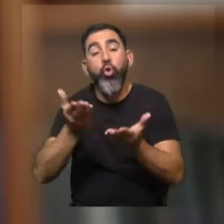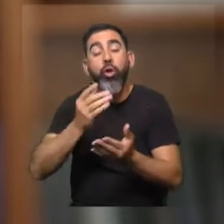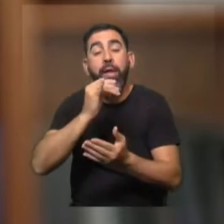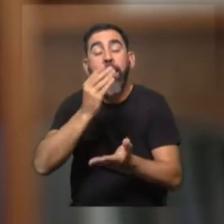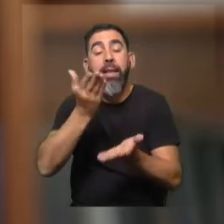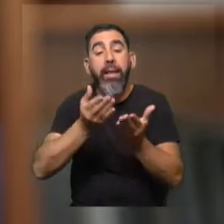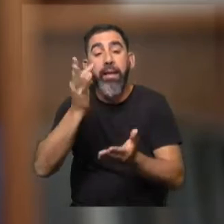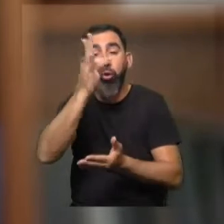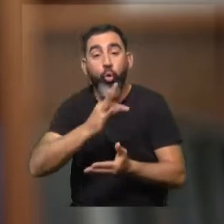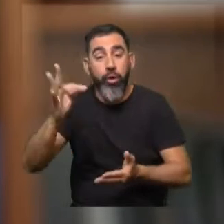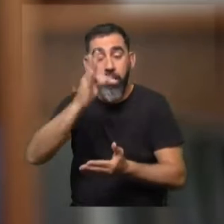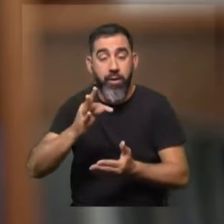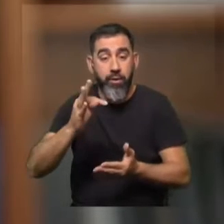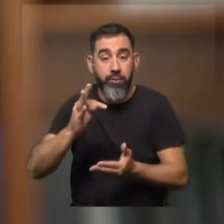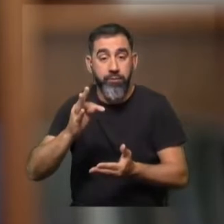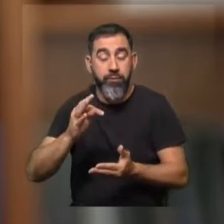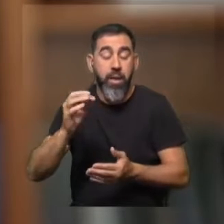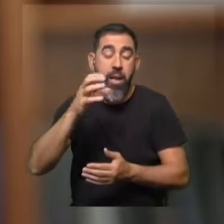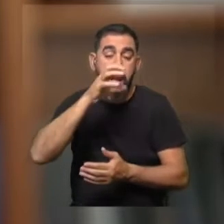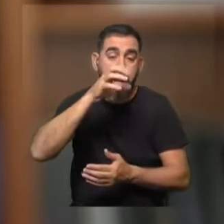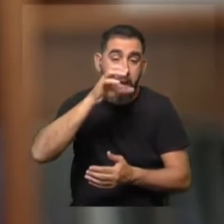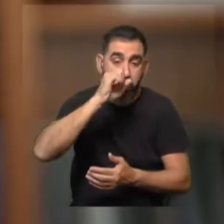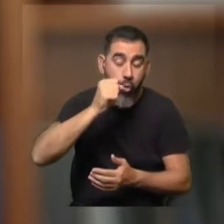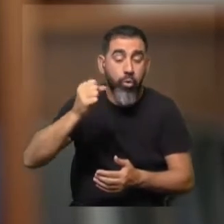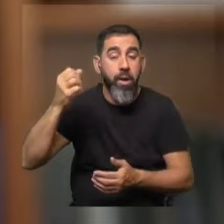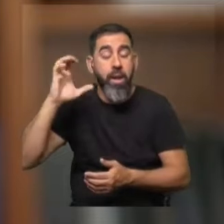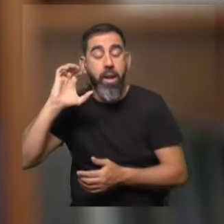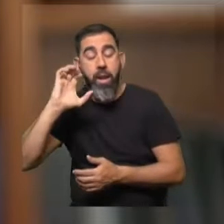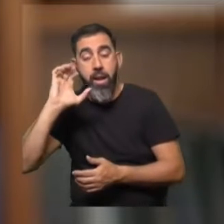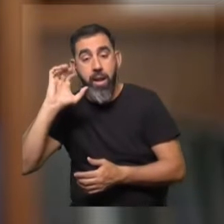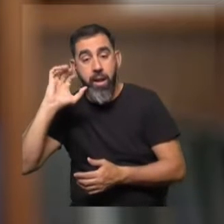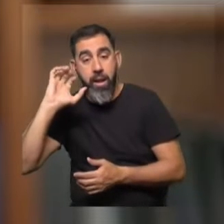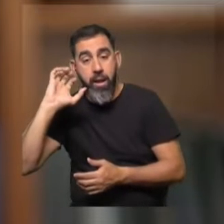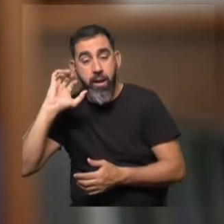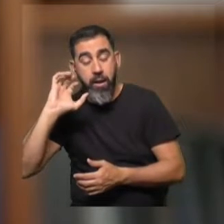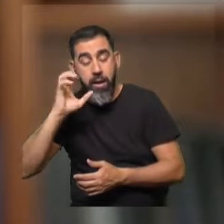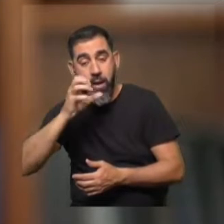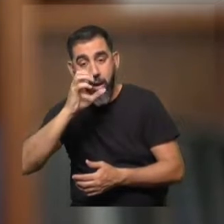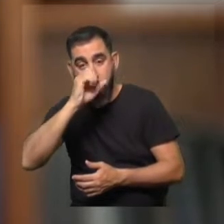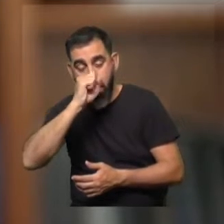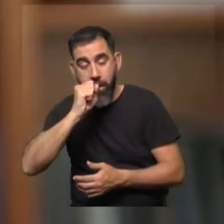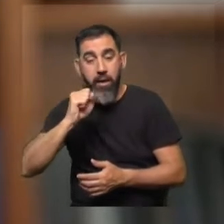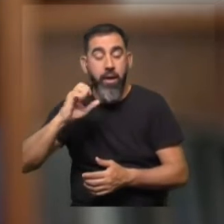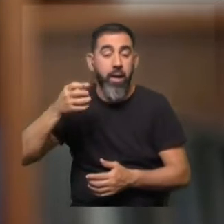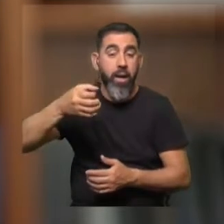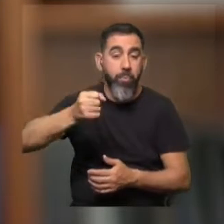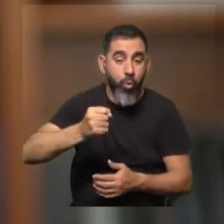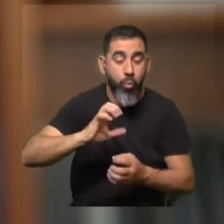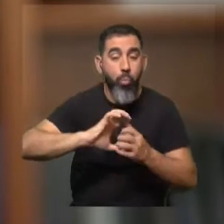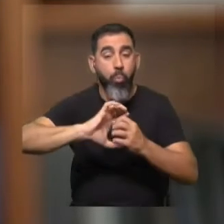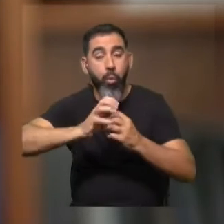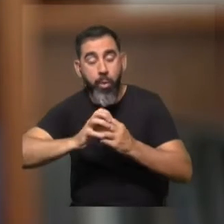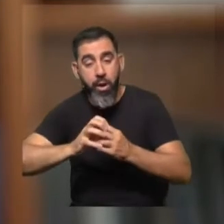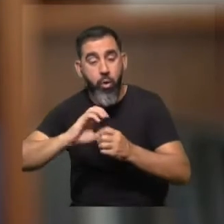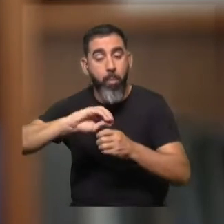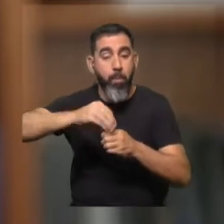cítricos, que pueden ser entre limón, naranja, mandarina, pomelo, y aproximadamente un 20%